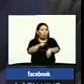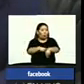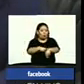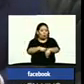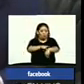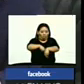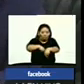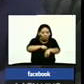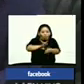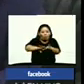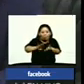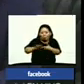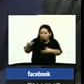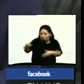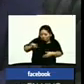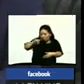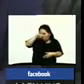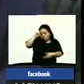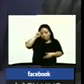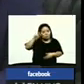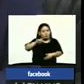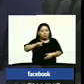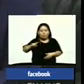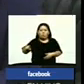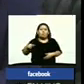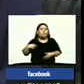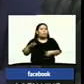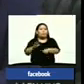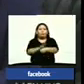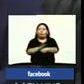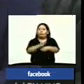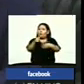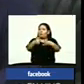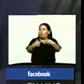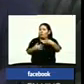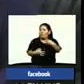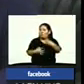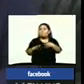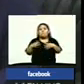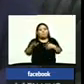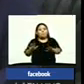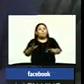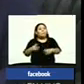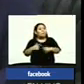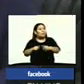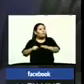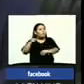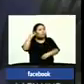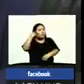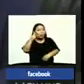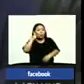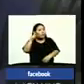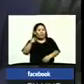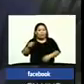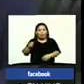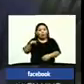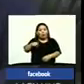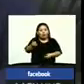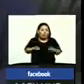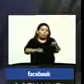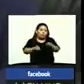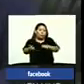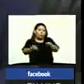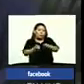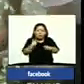pagadas y prácticamente van con todas las prestaciones de ley. Pero lo más importante, no van vía terrestre con ese